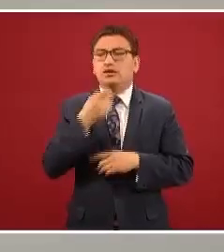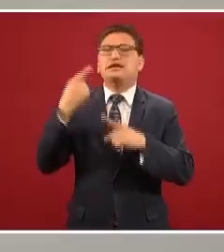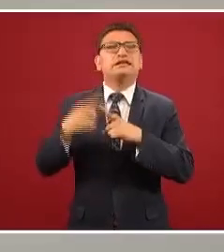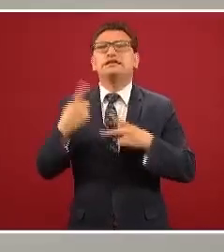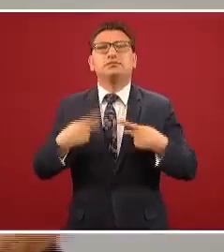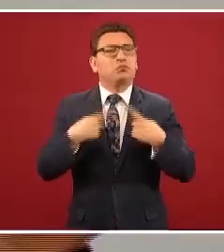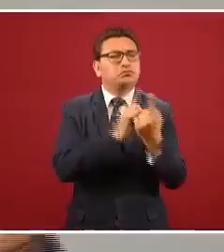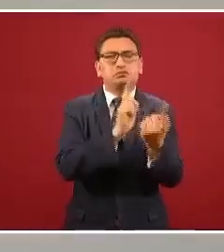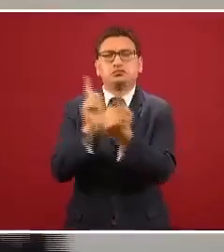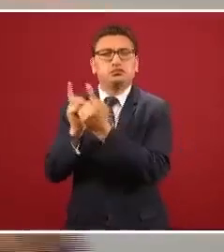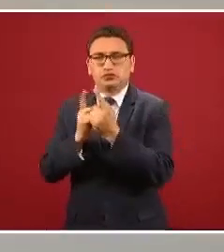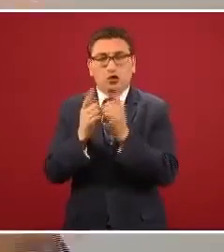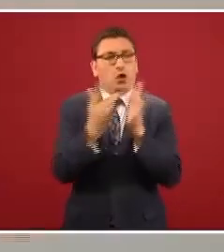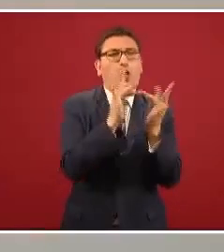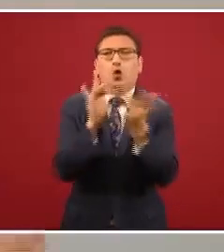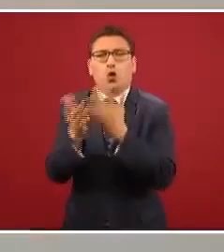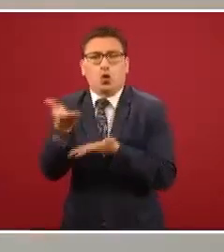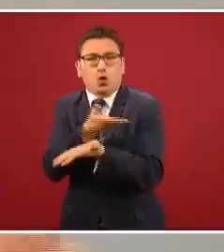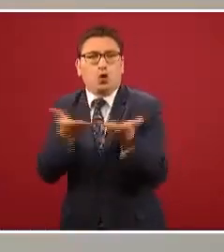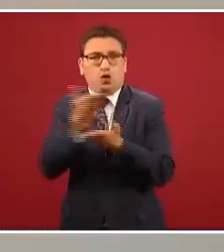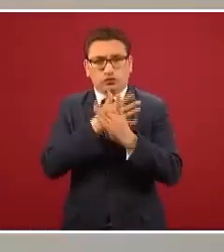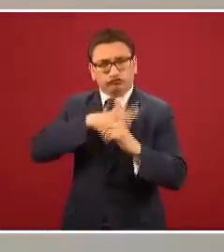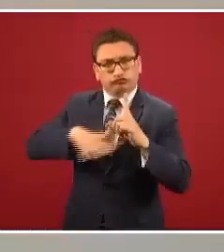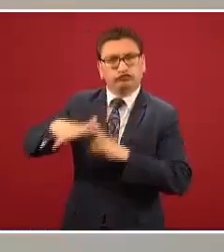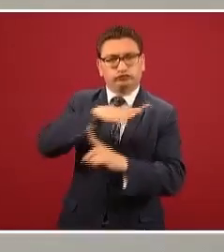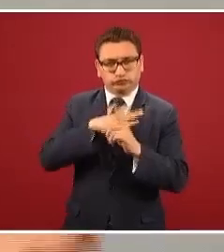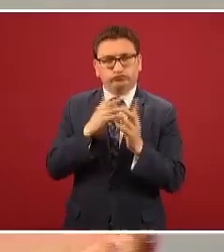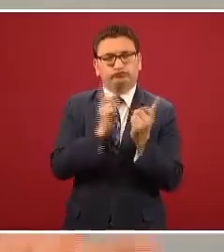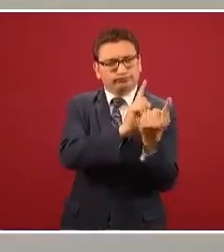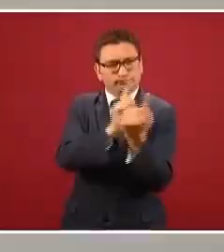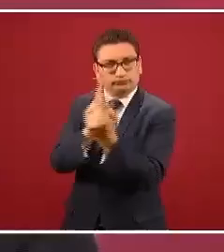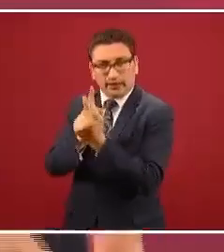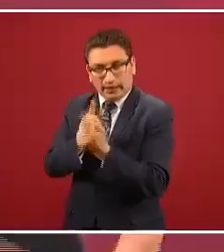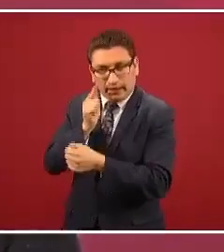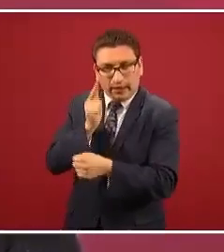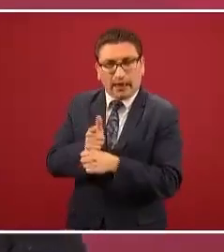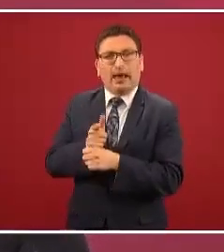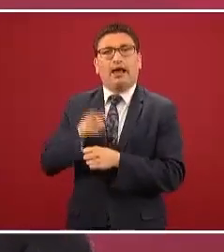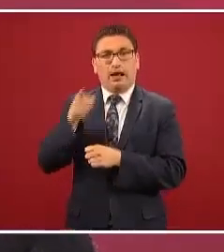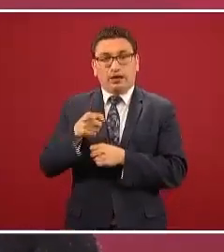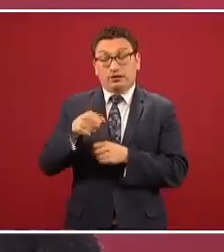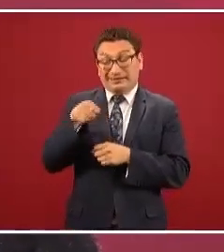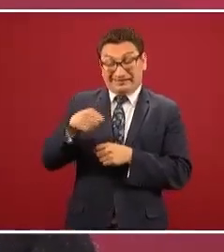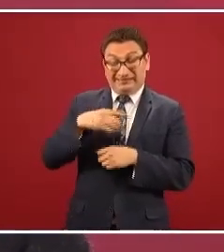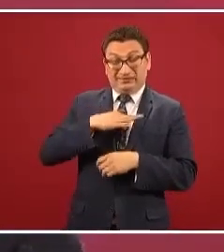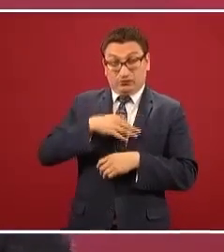posible. Contactos son personas que han estado en cercanía con los casos durante el periodo